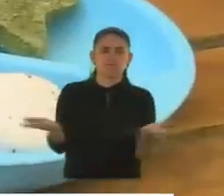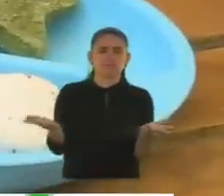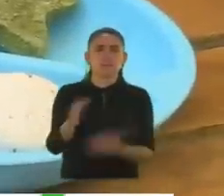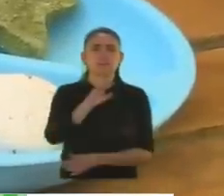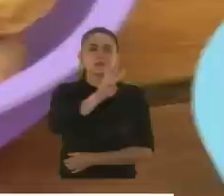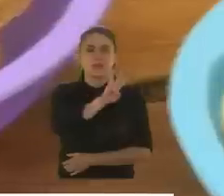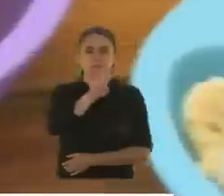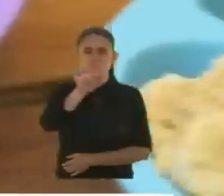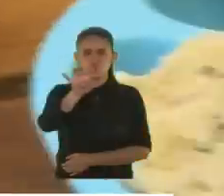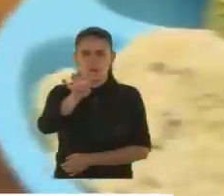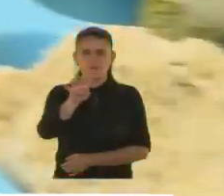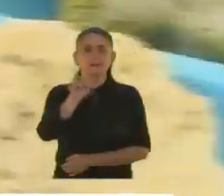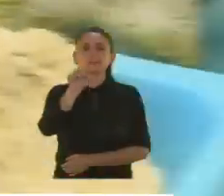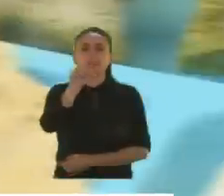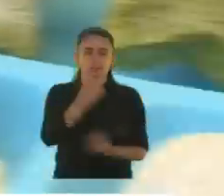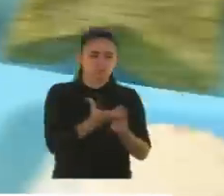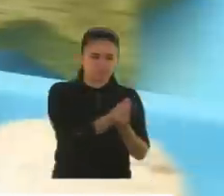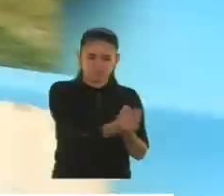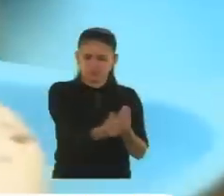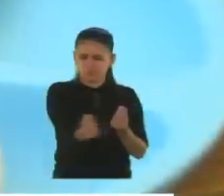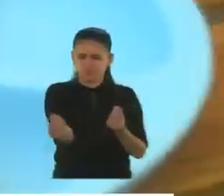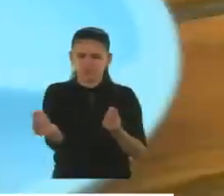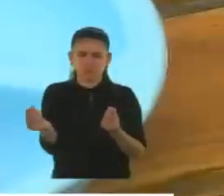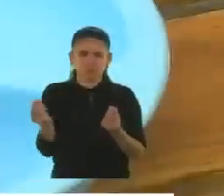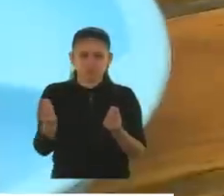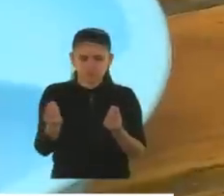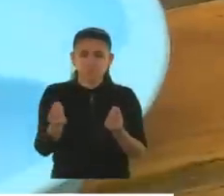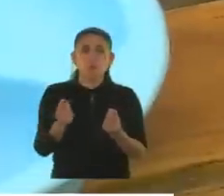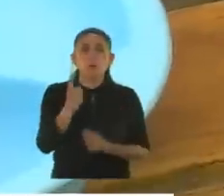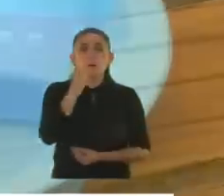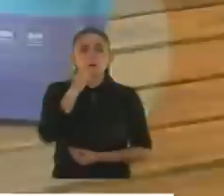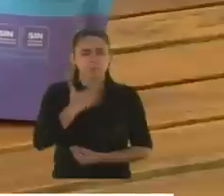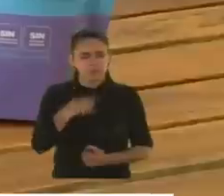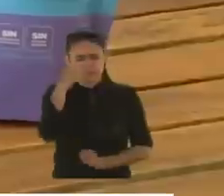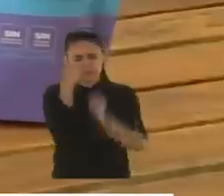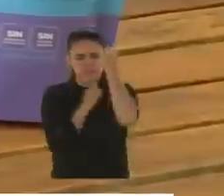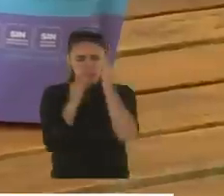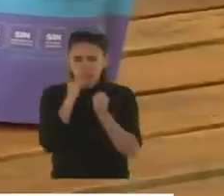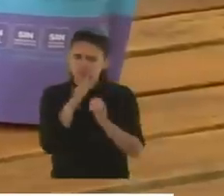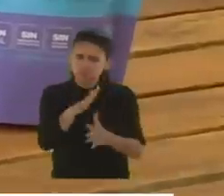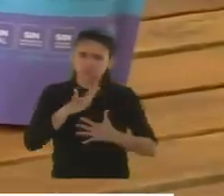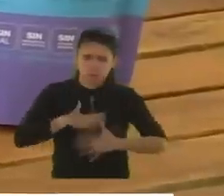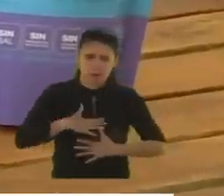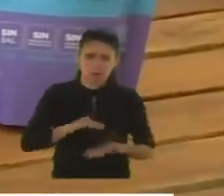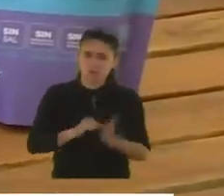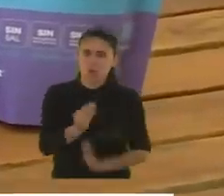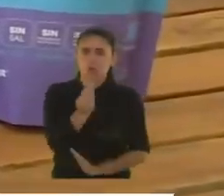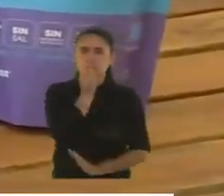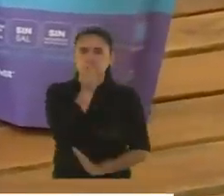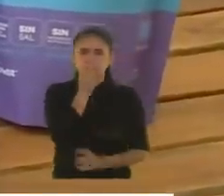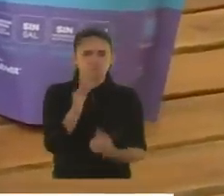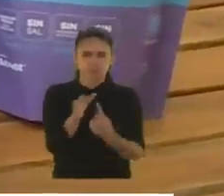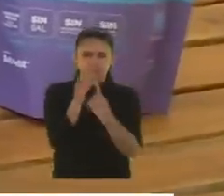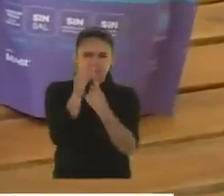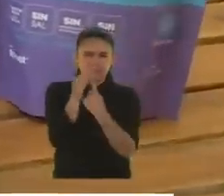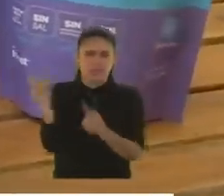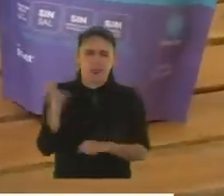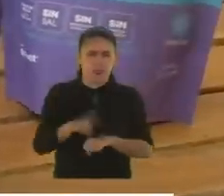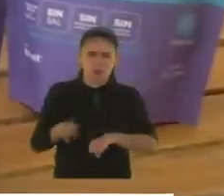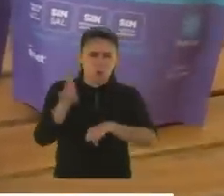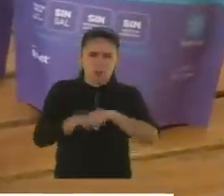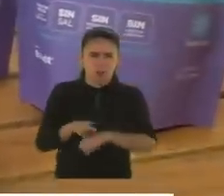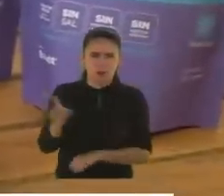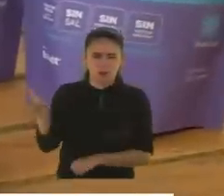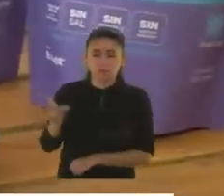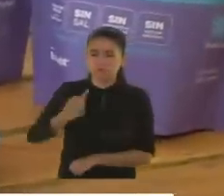productos, manejamos 6 categorías y lo más importante es que los papás pueden estar 100% tranquilos que sus hijos están comiendo cosas saludables. Todos